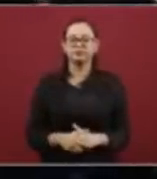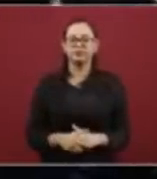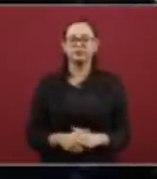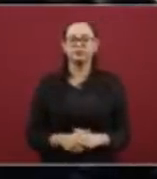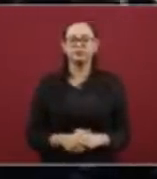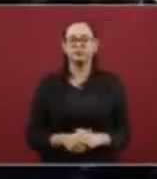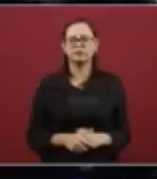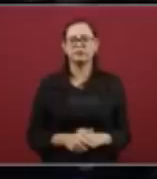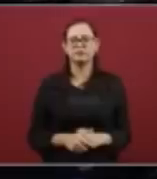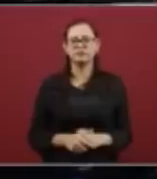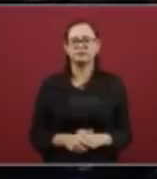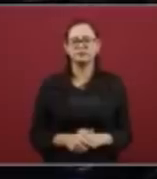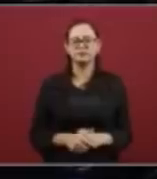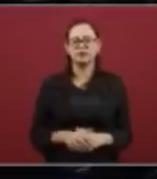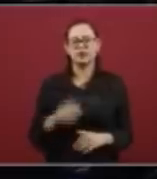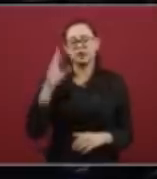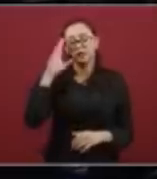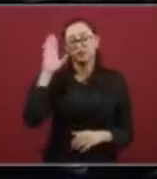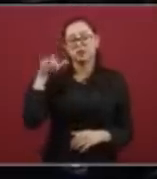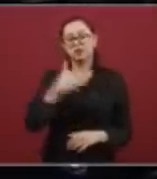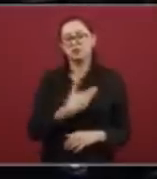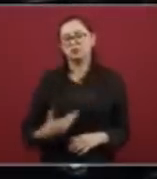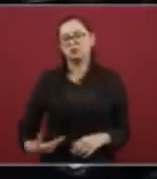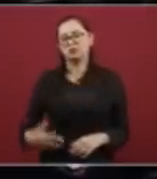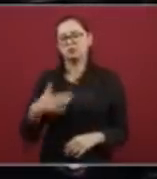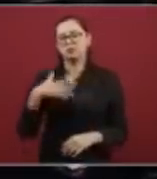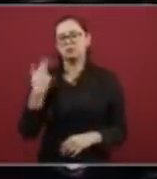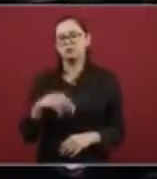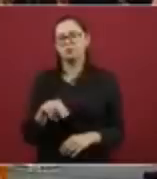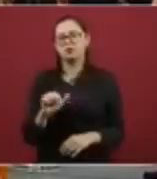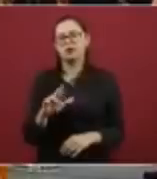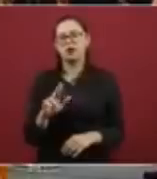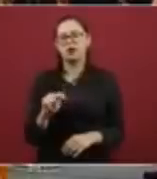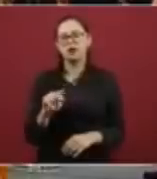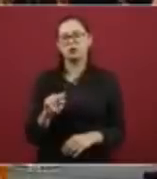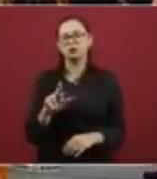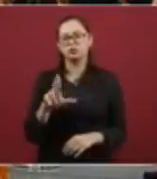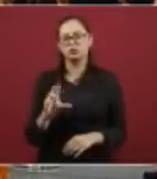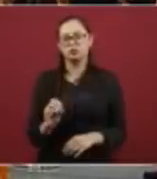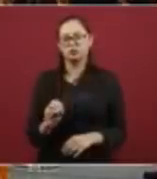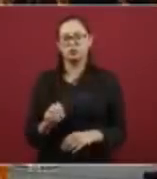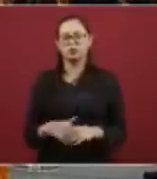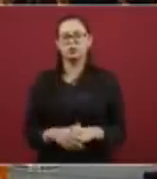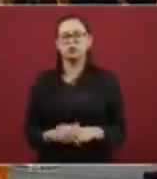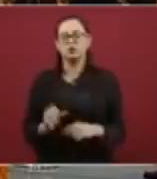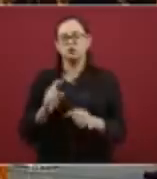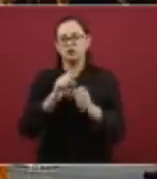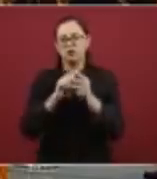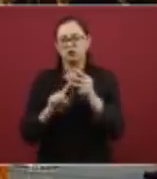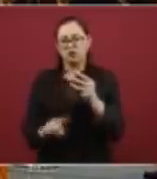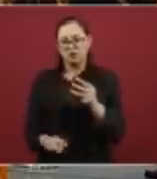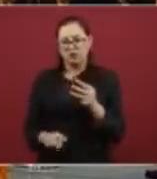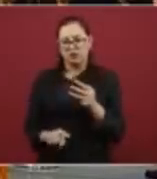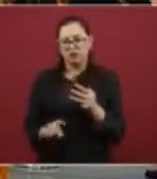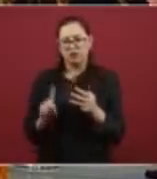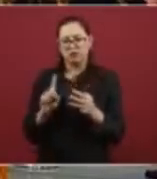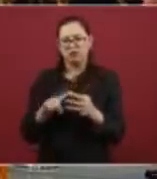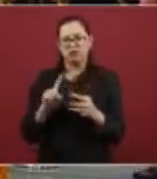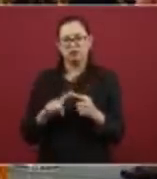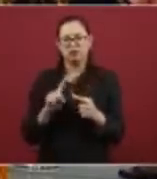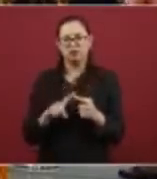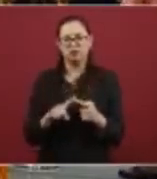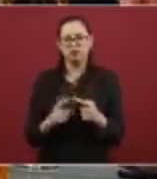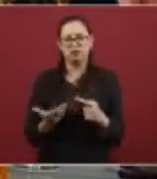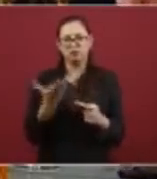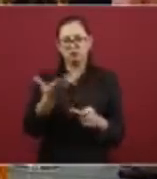Señor presidente, gracias. Arturo Páramo, de Grupo Imagen. Tres preguntas. Primera, su posición como presidente